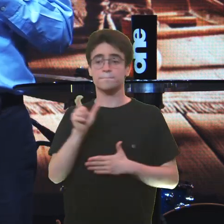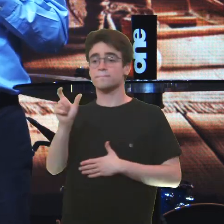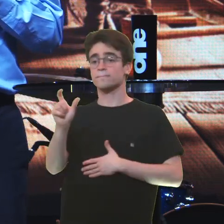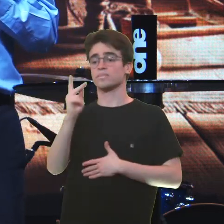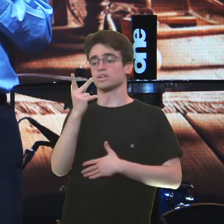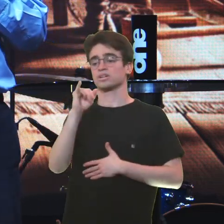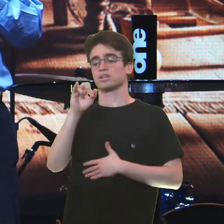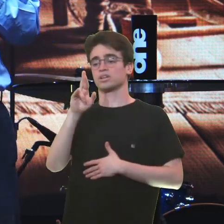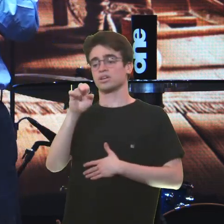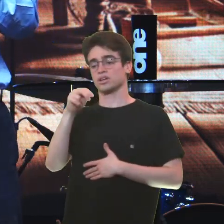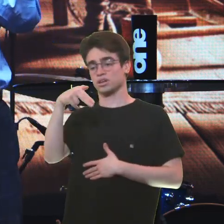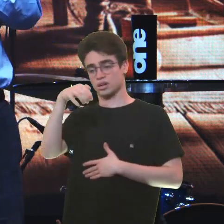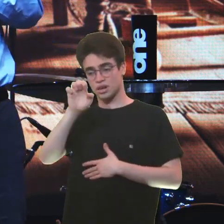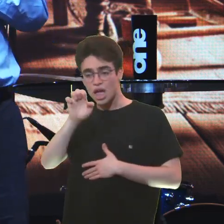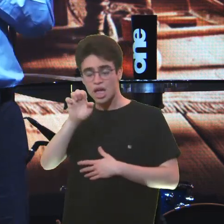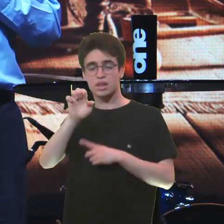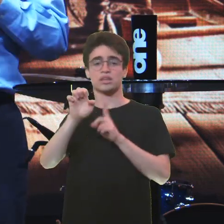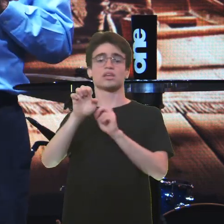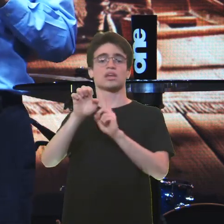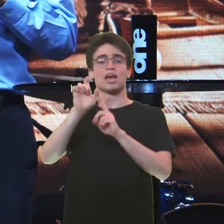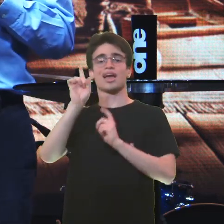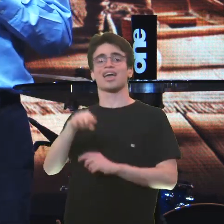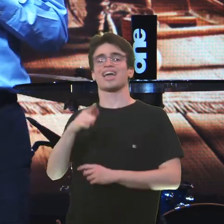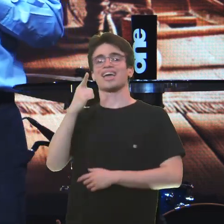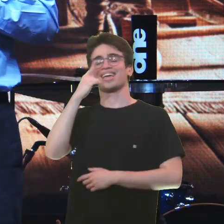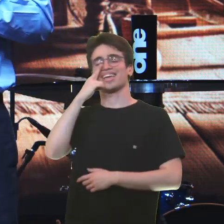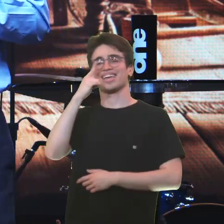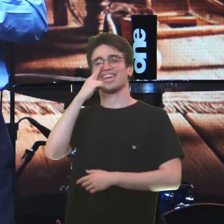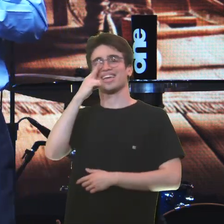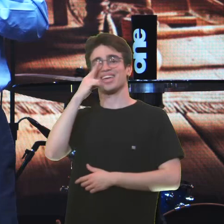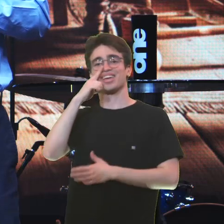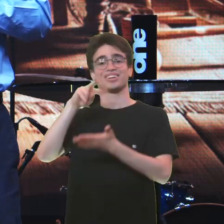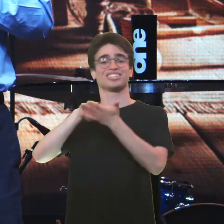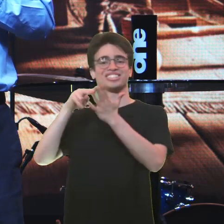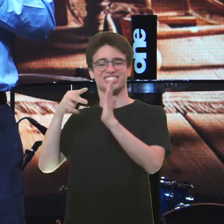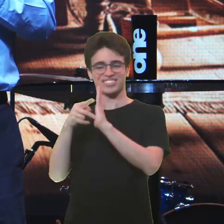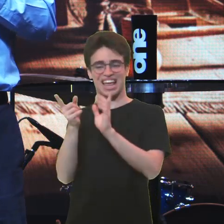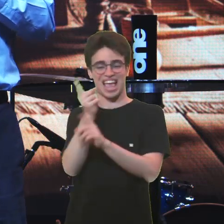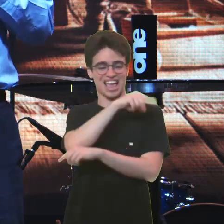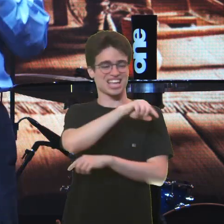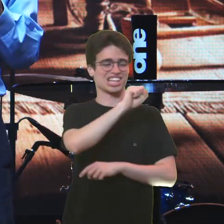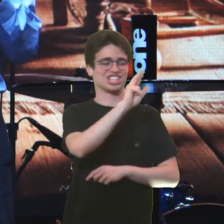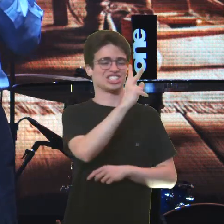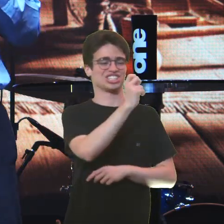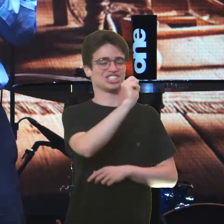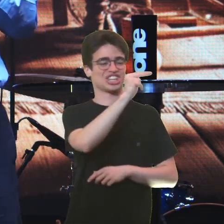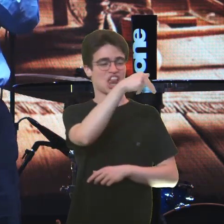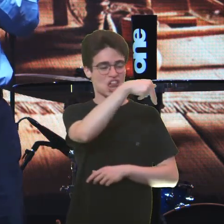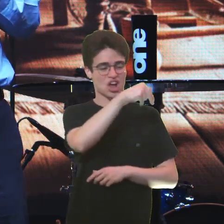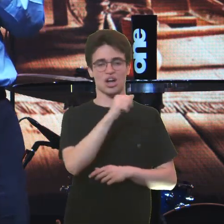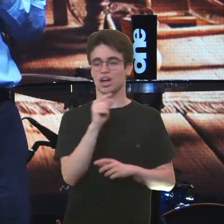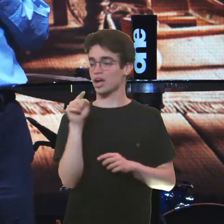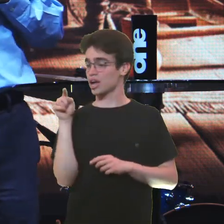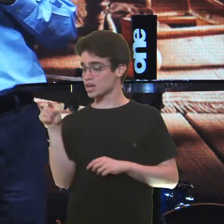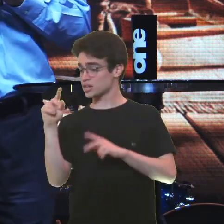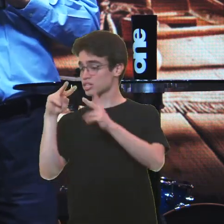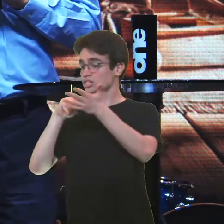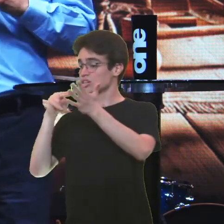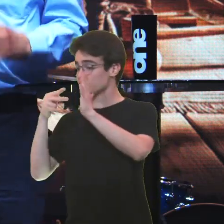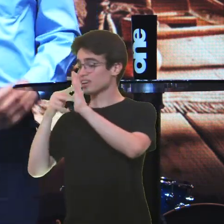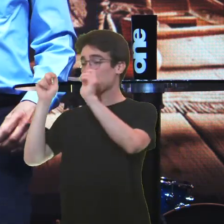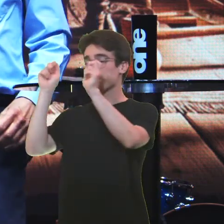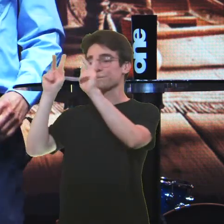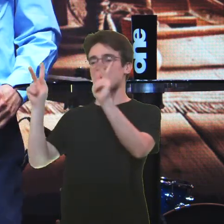palavra Irene, que es griego para que traducir é o shalom. grego para traduzir shalom. E Irene lo que significa es paz. Irene o